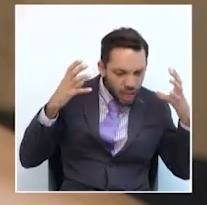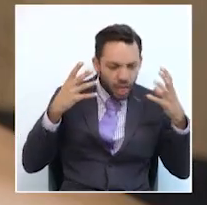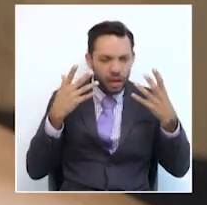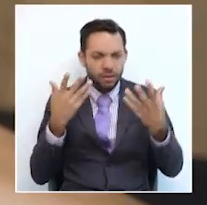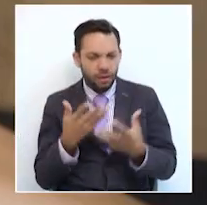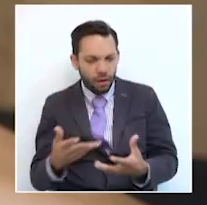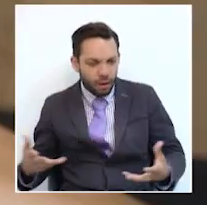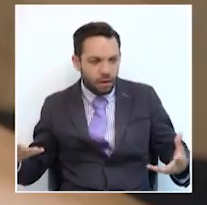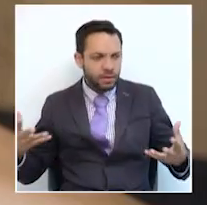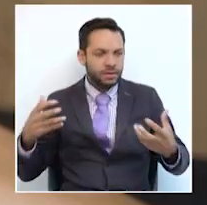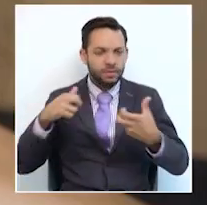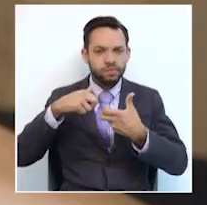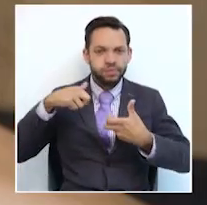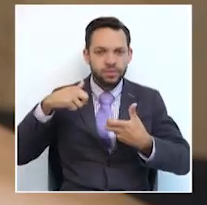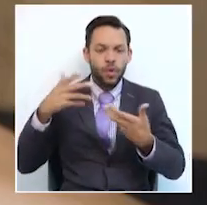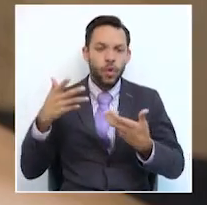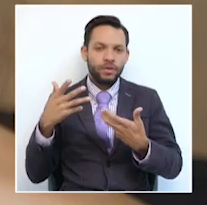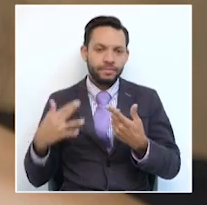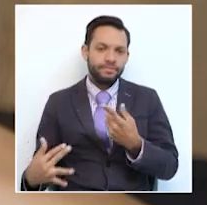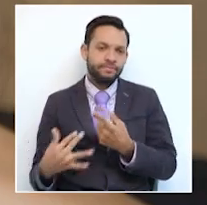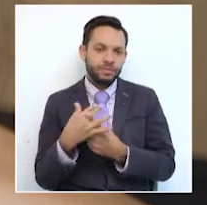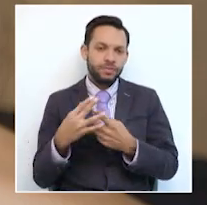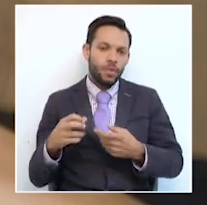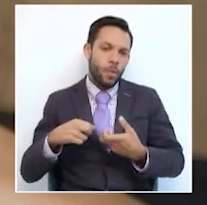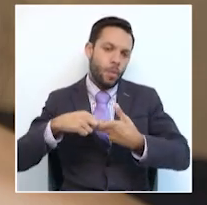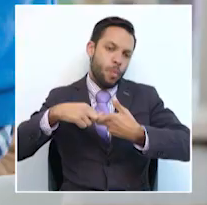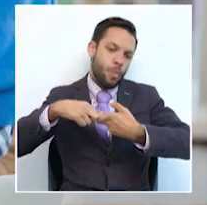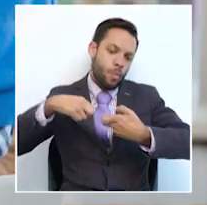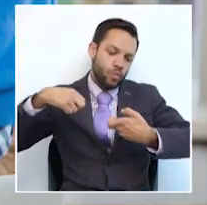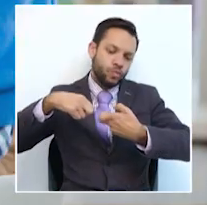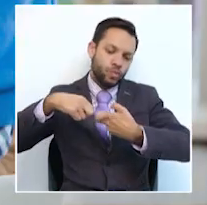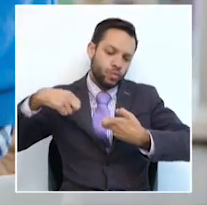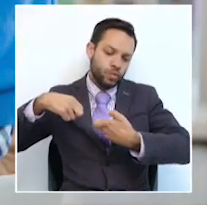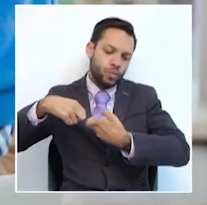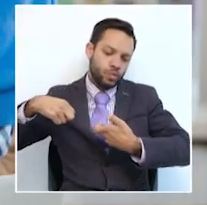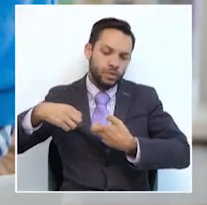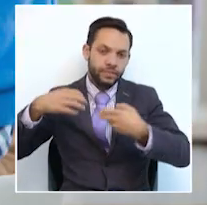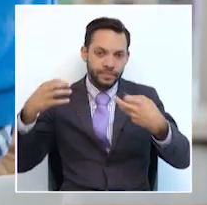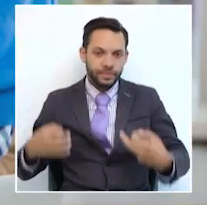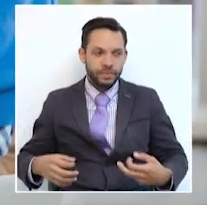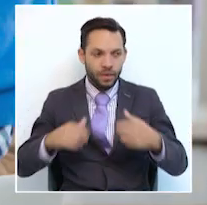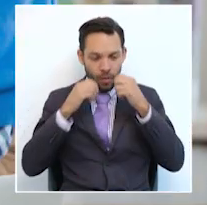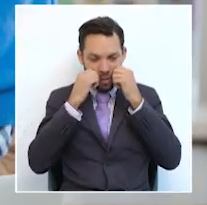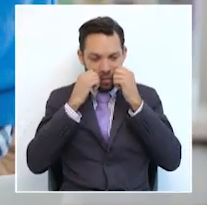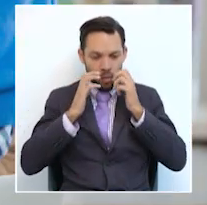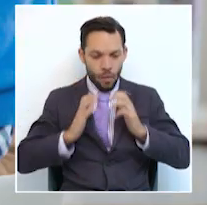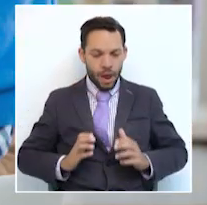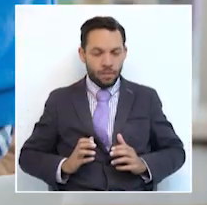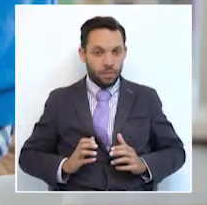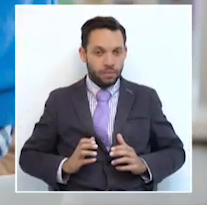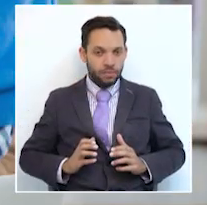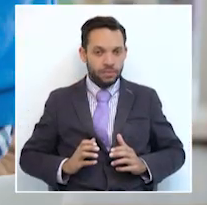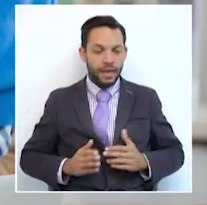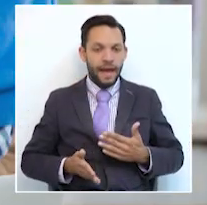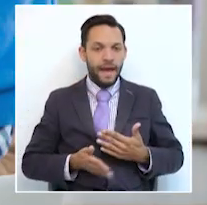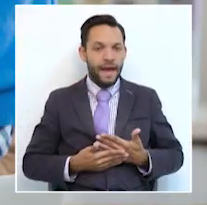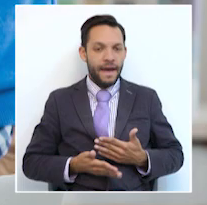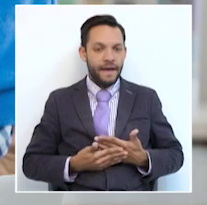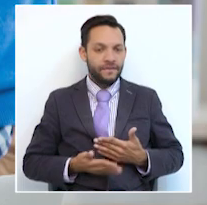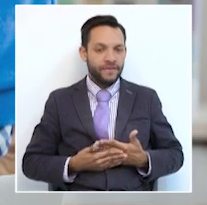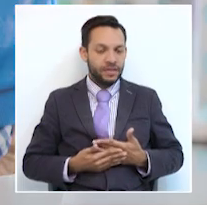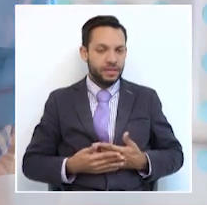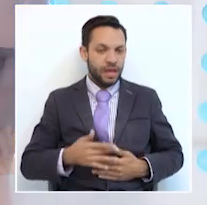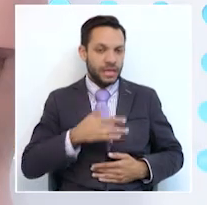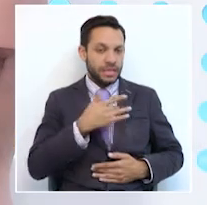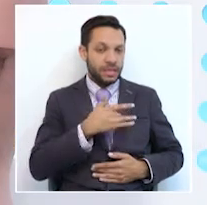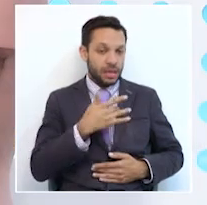de problemas y adónde le pega eso al músculo recuerden que el cuerpo llora lo que el alma oculta